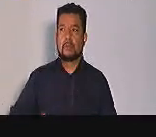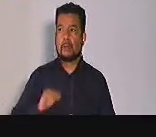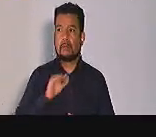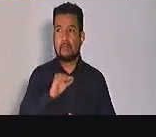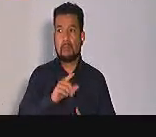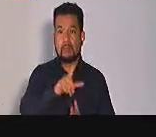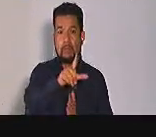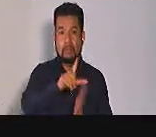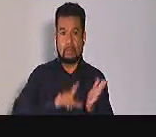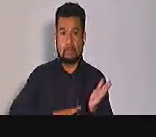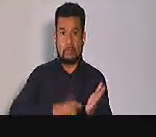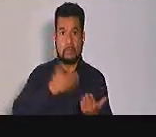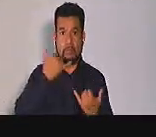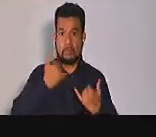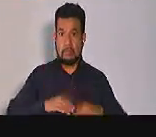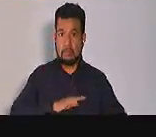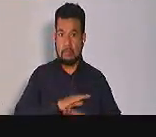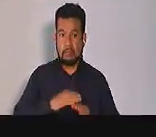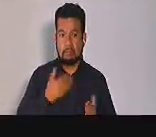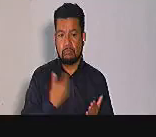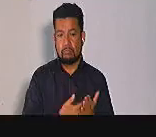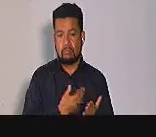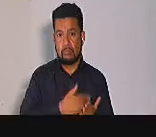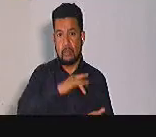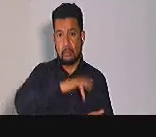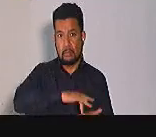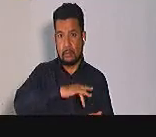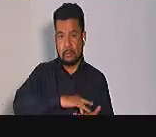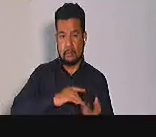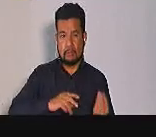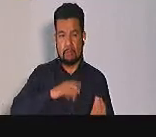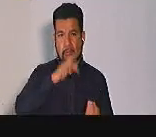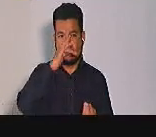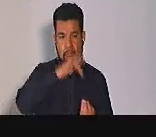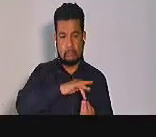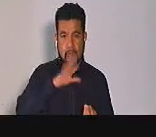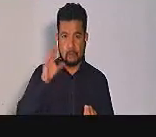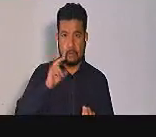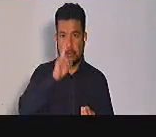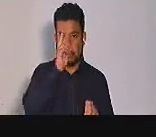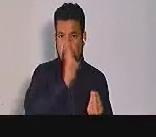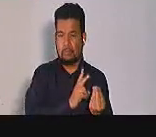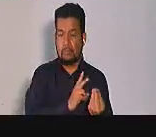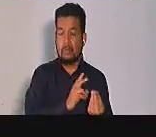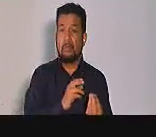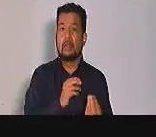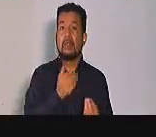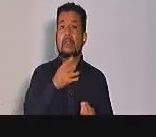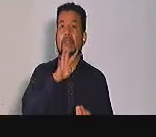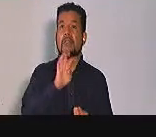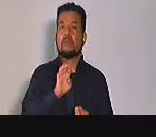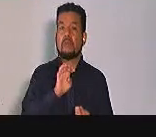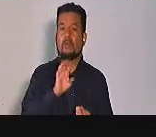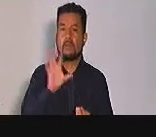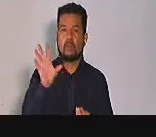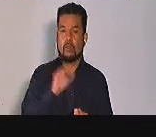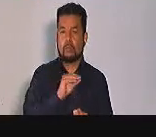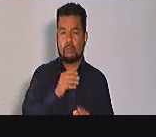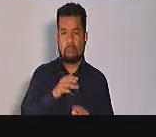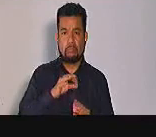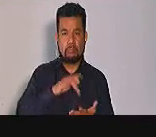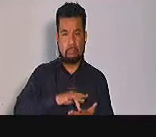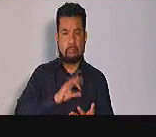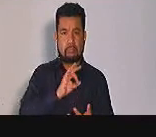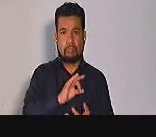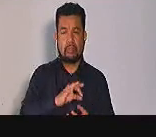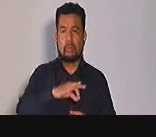finalizado el llamado lista. Verificar la asistencia de los honorables concejales. Se tiene que han contestado el mismo 19 honorables concejales de 19. En